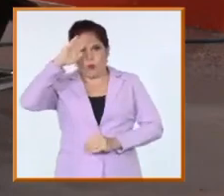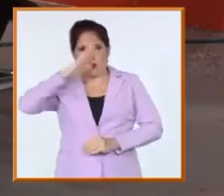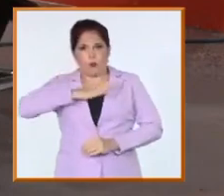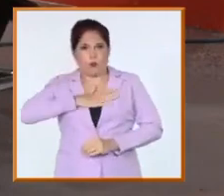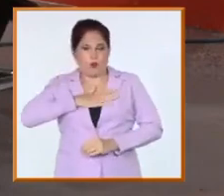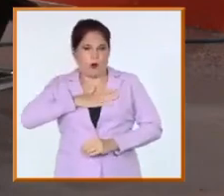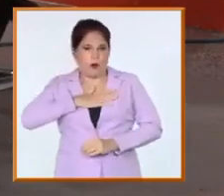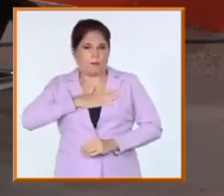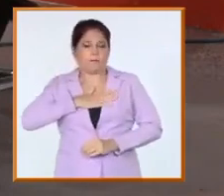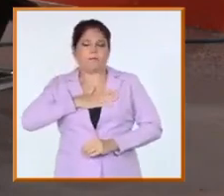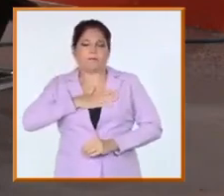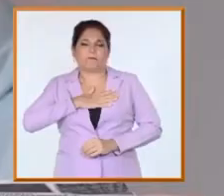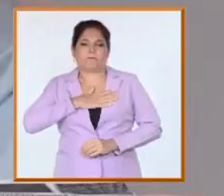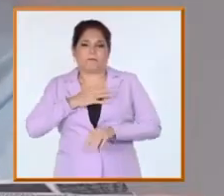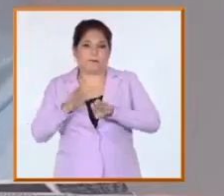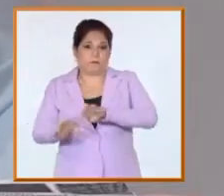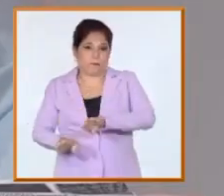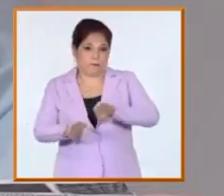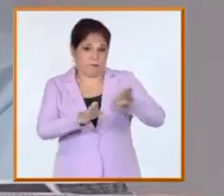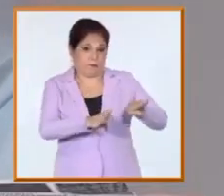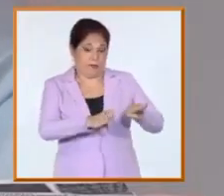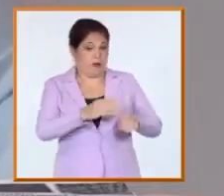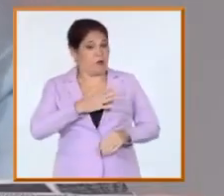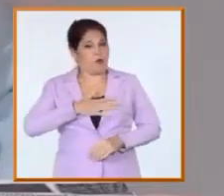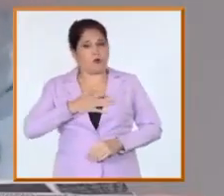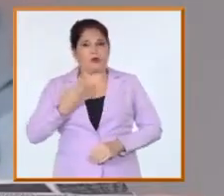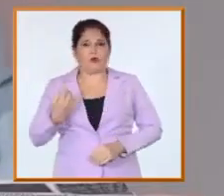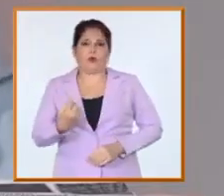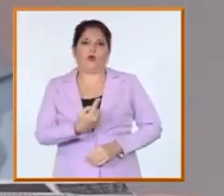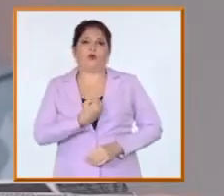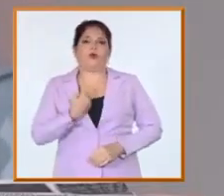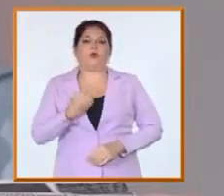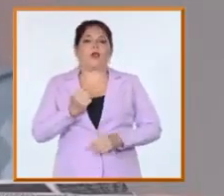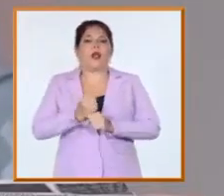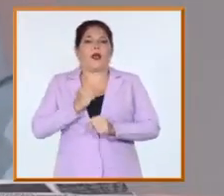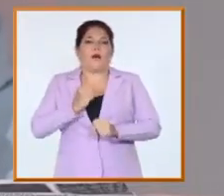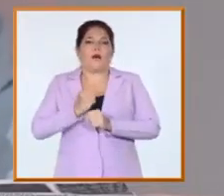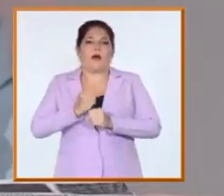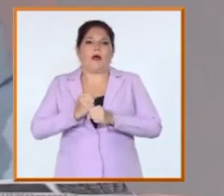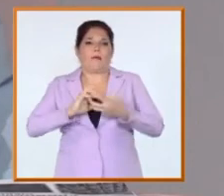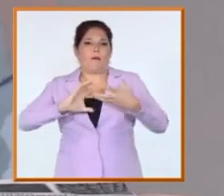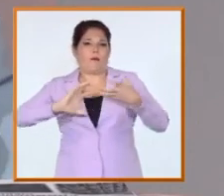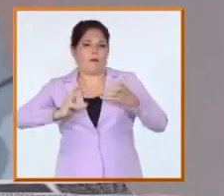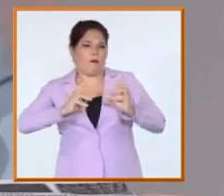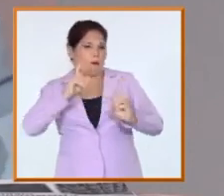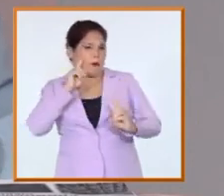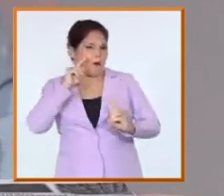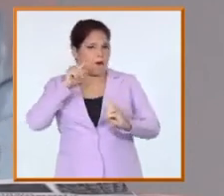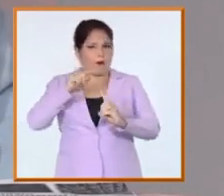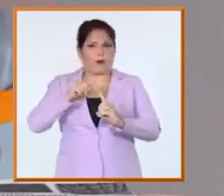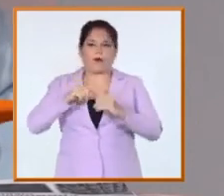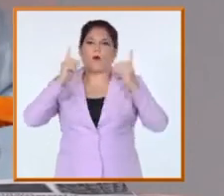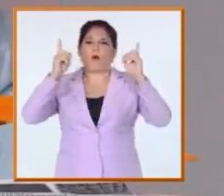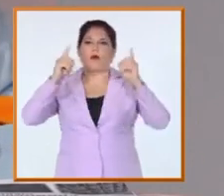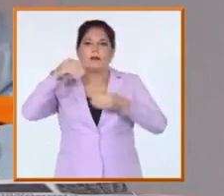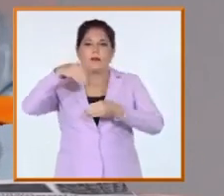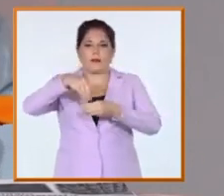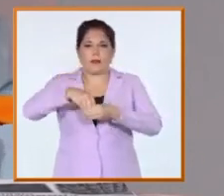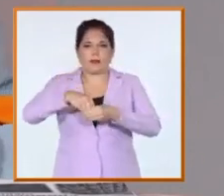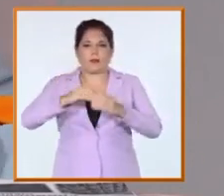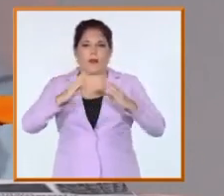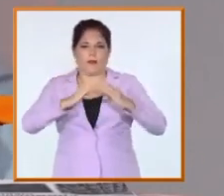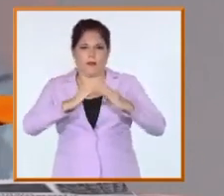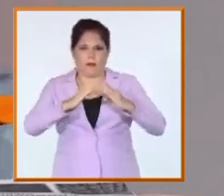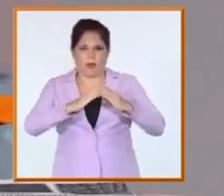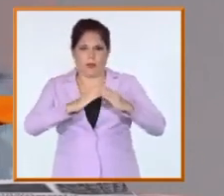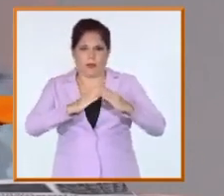A ver nosotros trabajamos con una estrategia de la política de la vivienda se hizo una